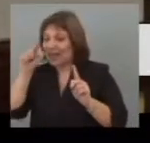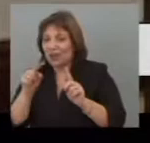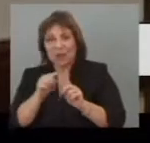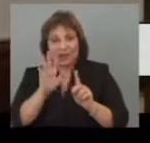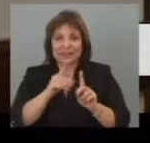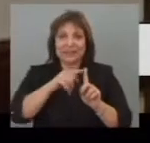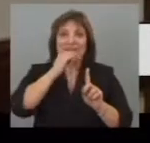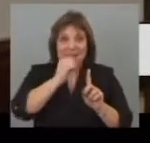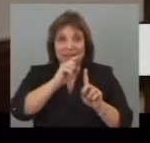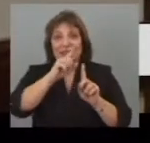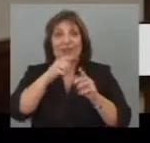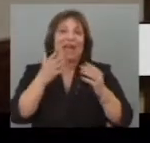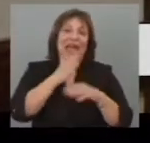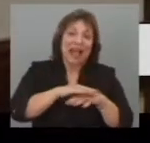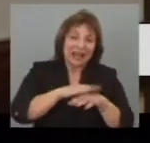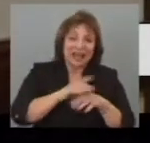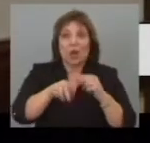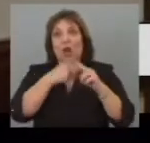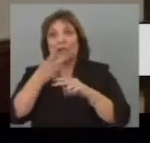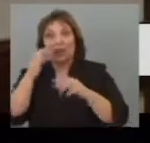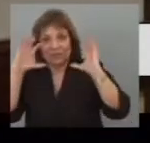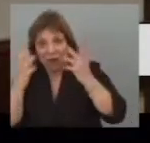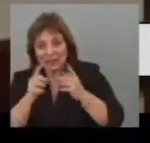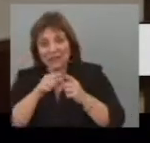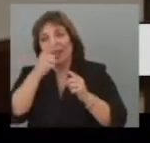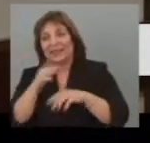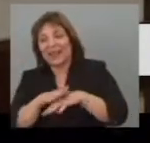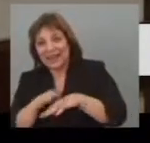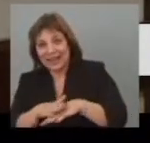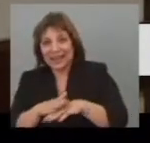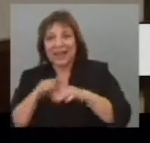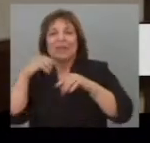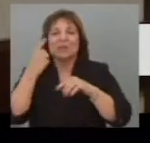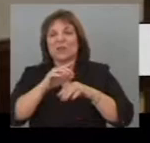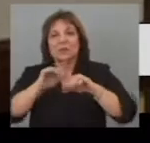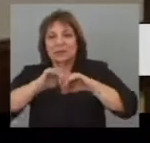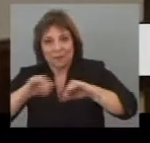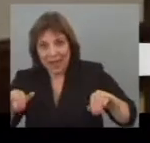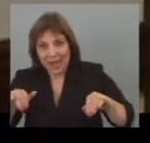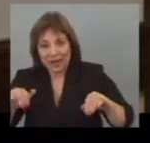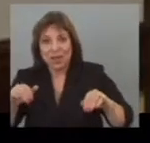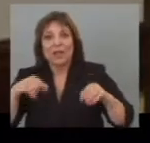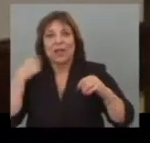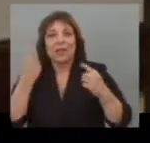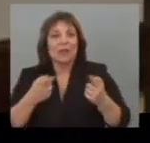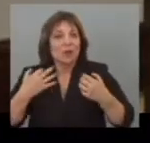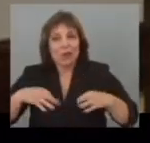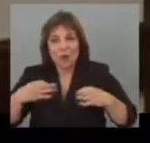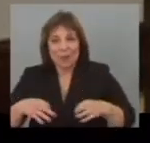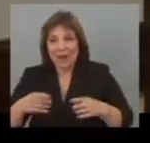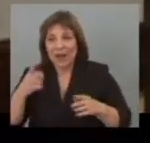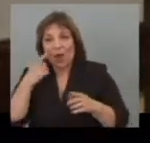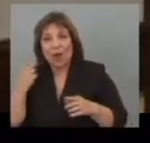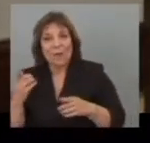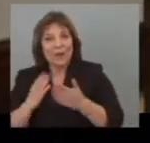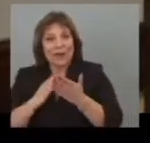hay un episodio, luego hay un momento de separación, luego normalmente el agresor